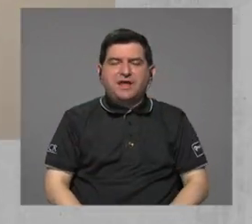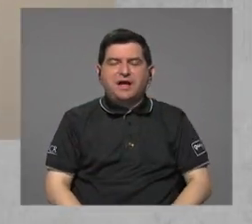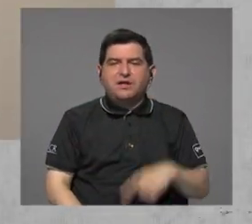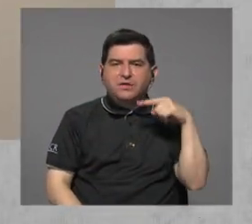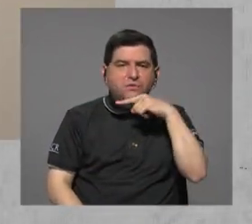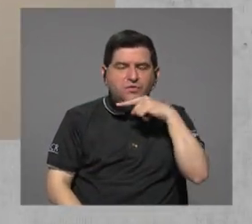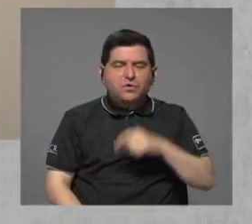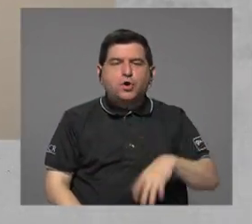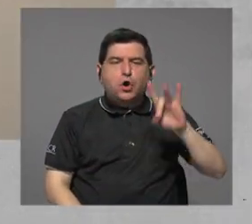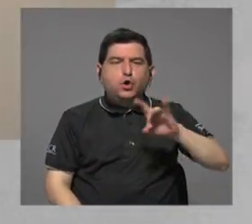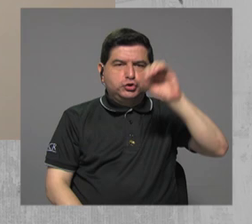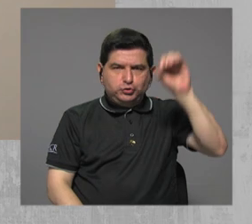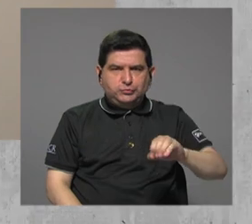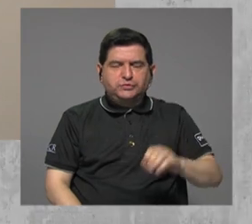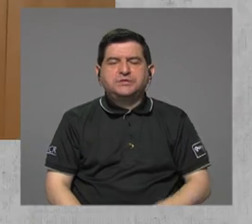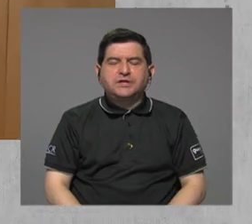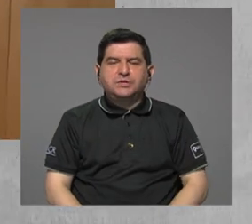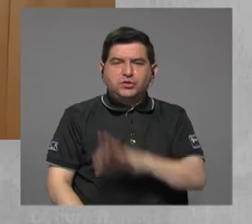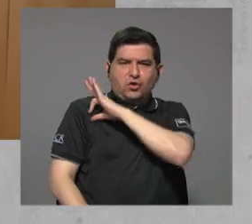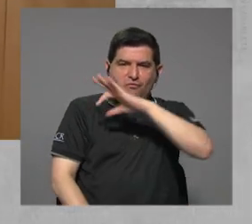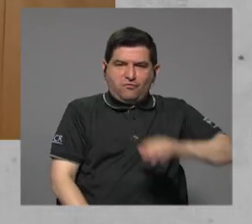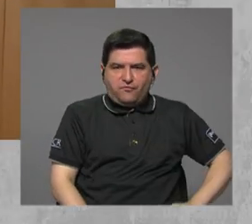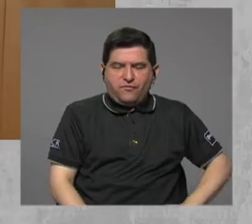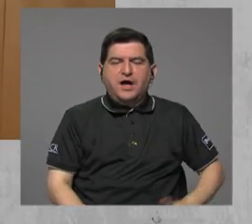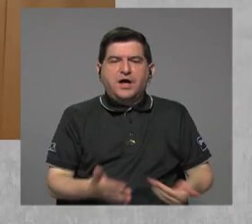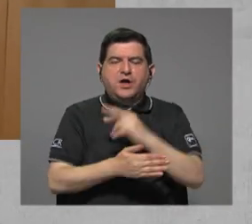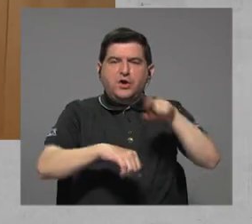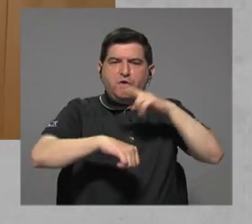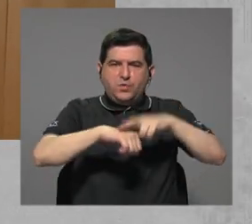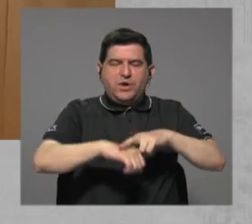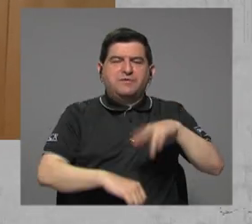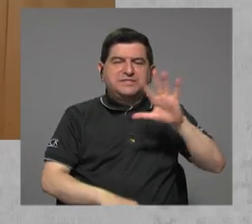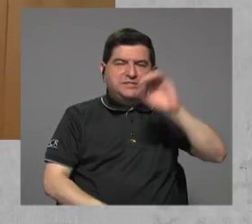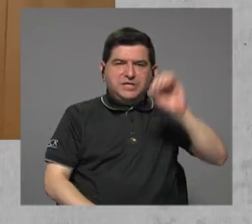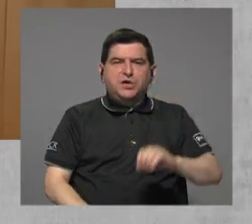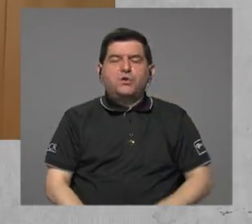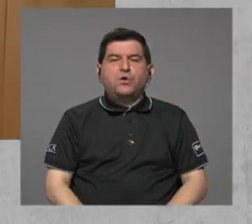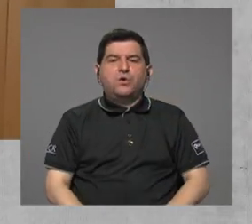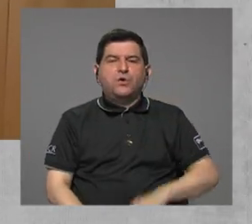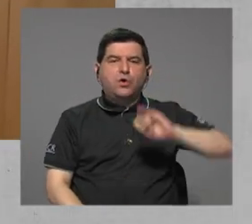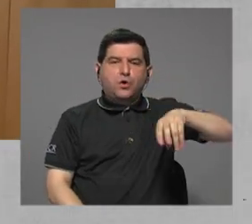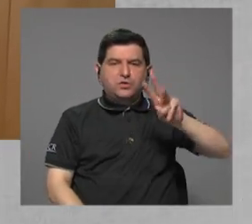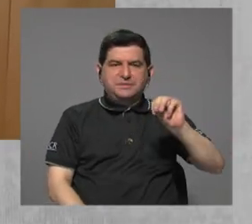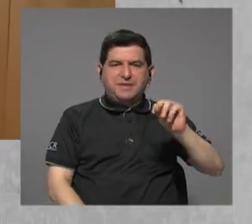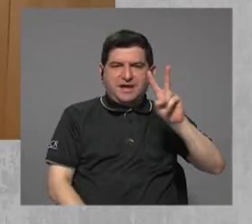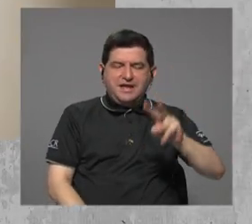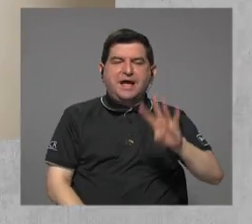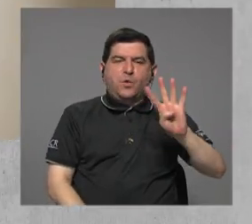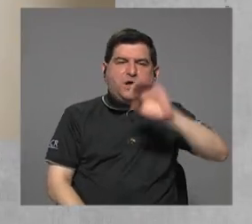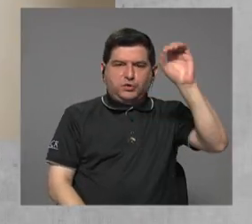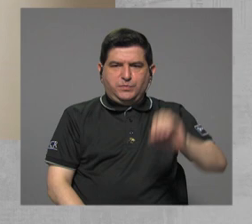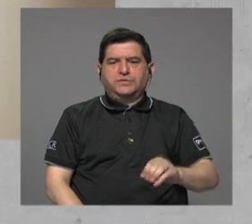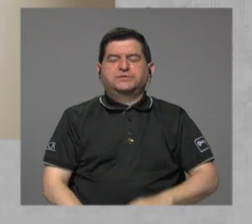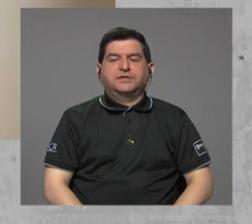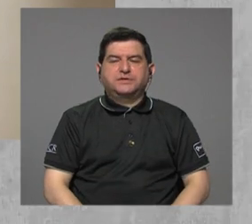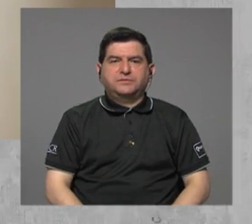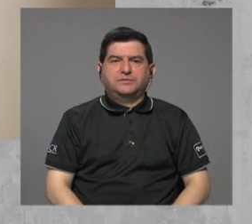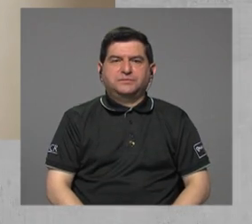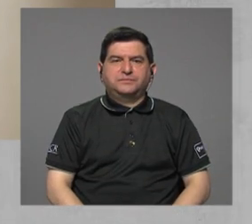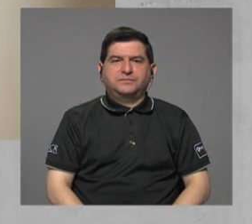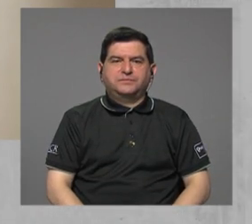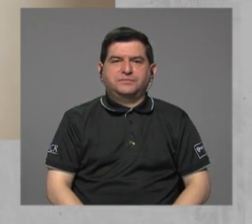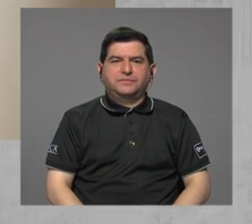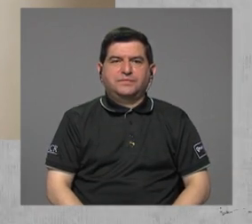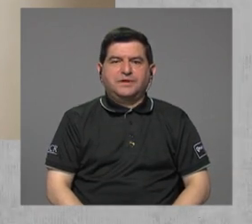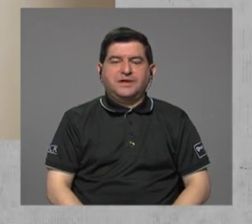con un 8% fabrice alvarado nueva república con 5% y josé maría villalta con un 4% y uno bueno y